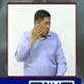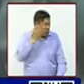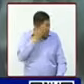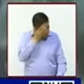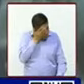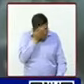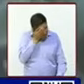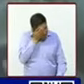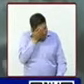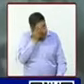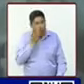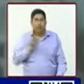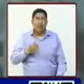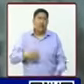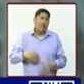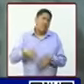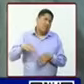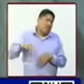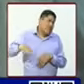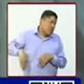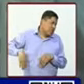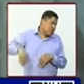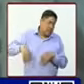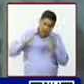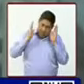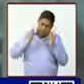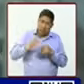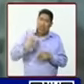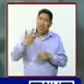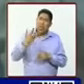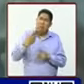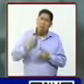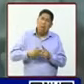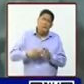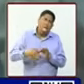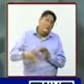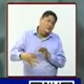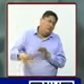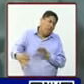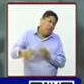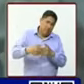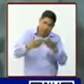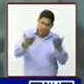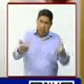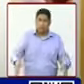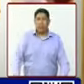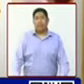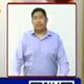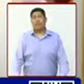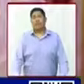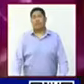en la atención hasta 3 meses. ¿Y qué más habrá? Le contamos.